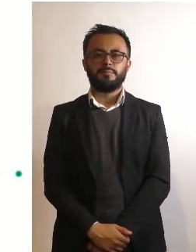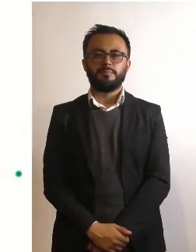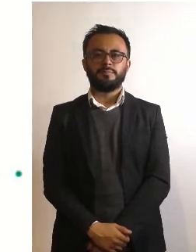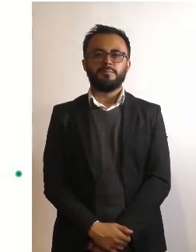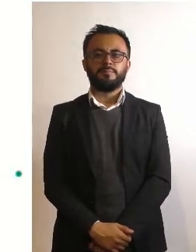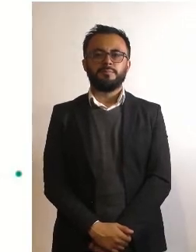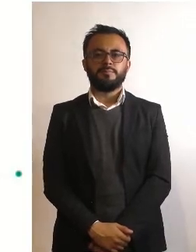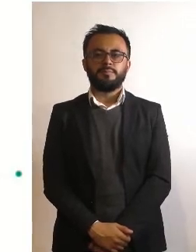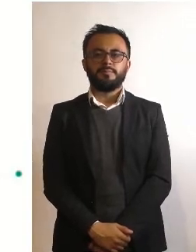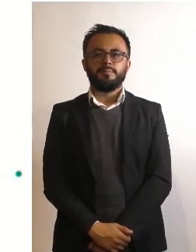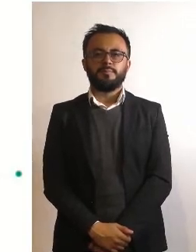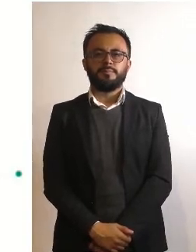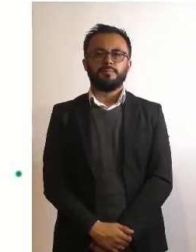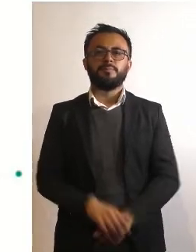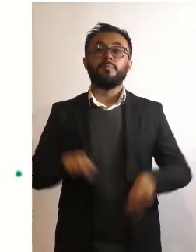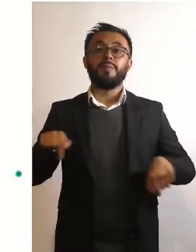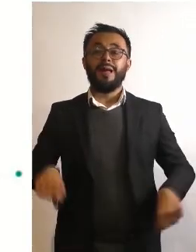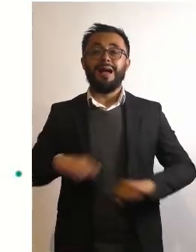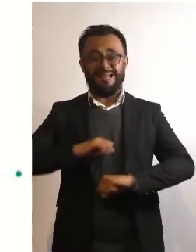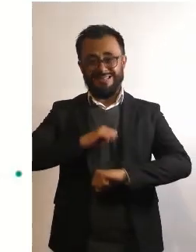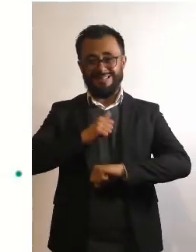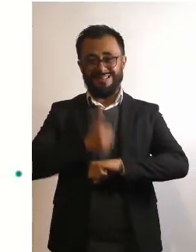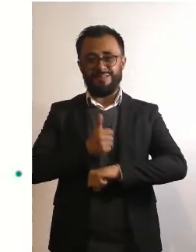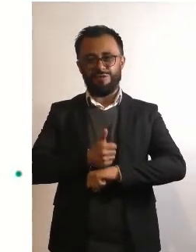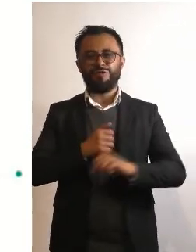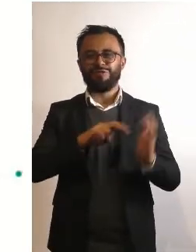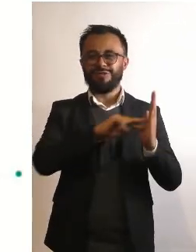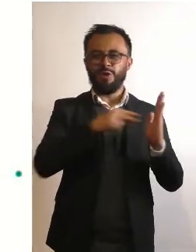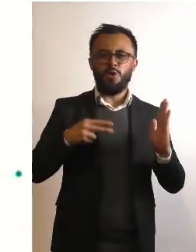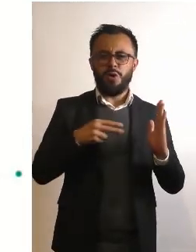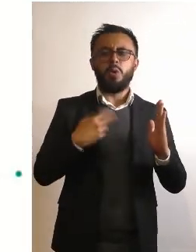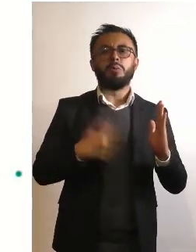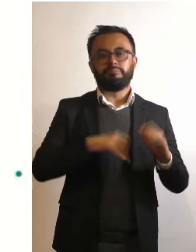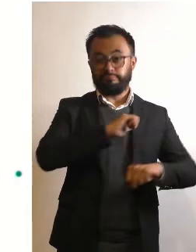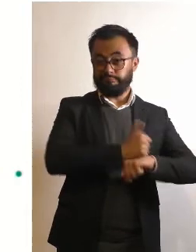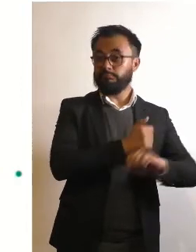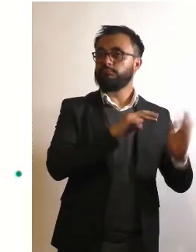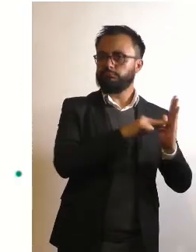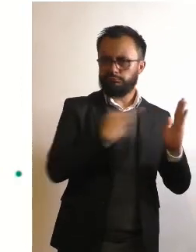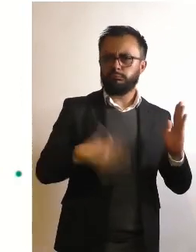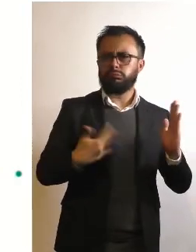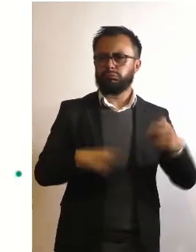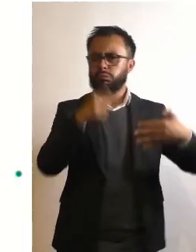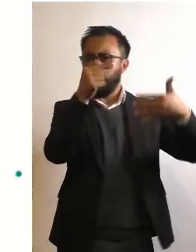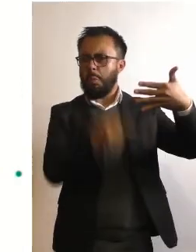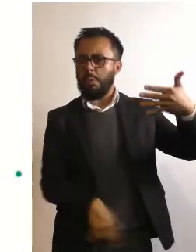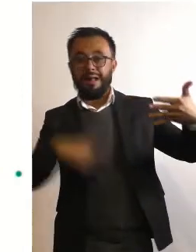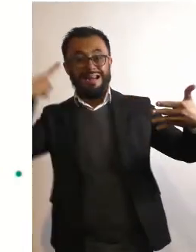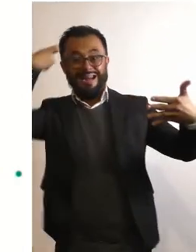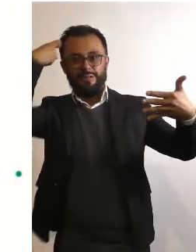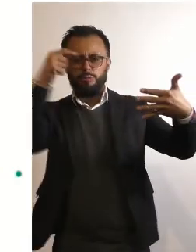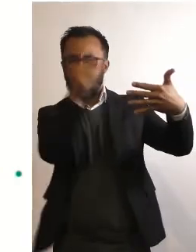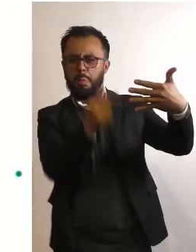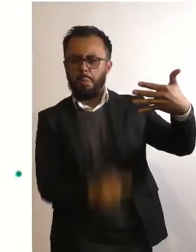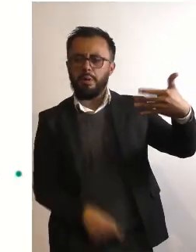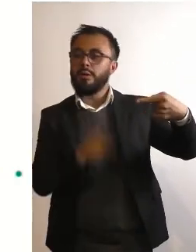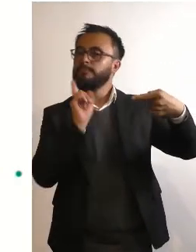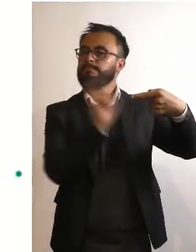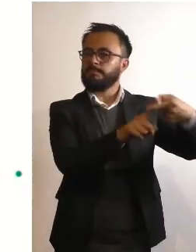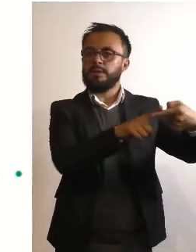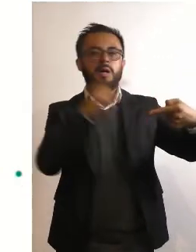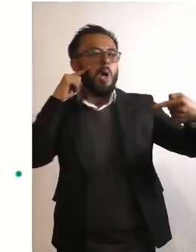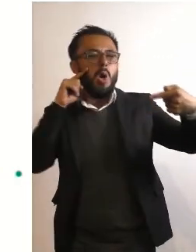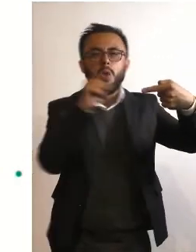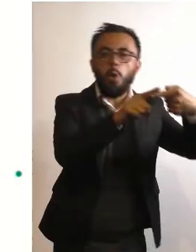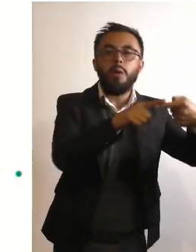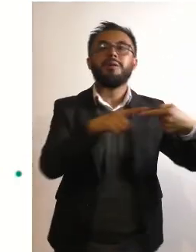desde la Dirección de Tecnología tenemos unos retos en temas de tecnologías, de transformación digital, que la llamamos